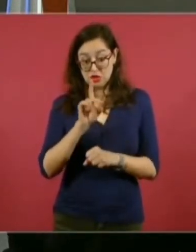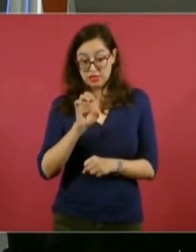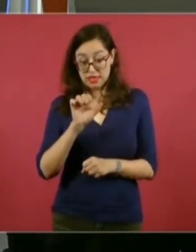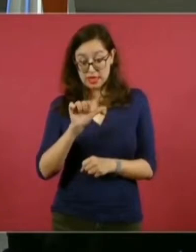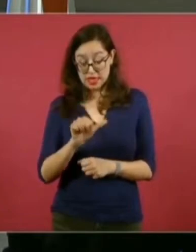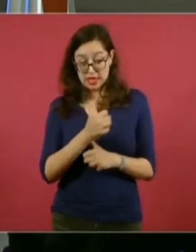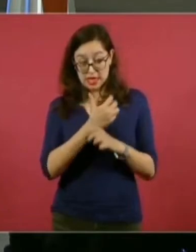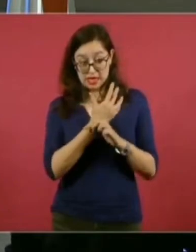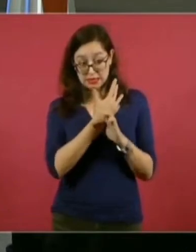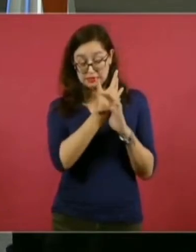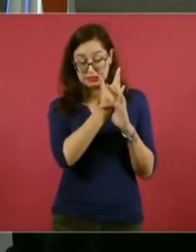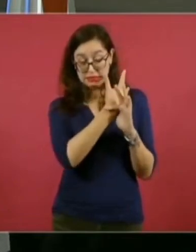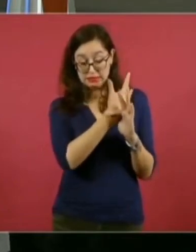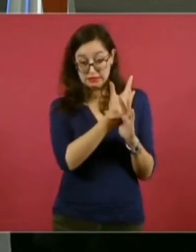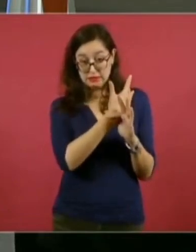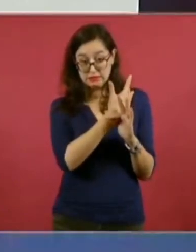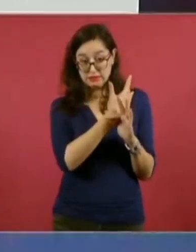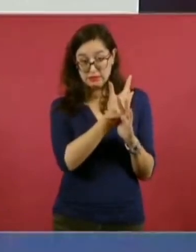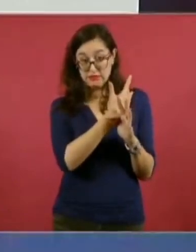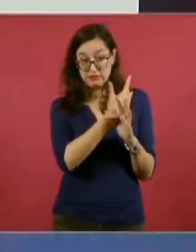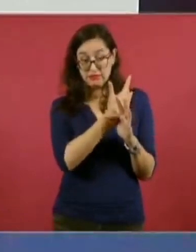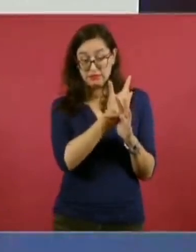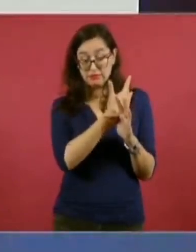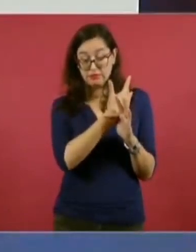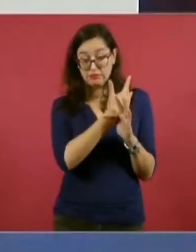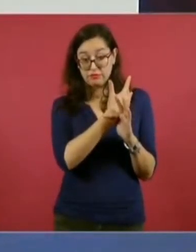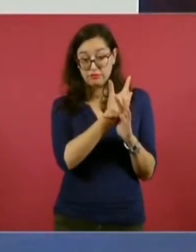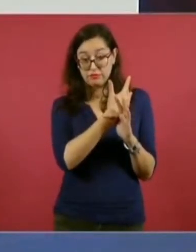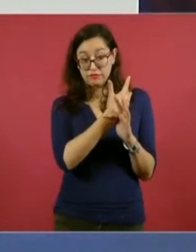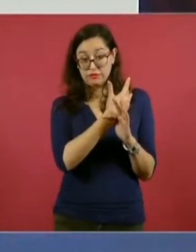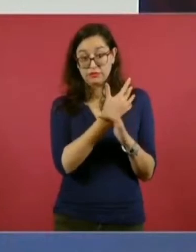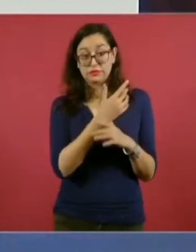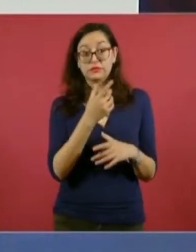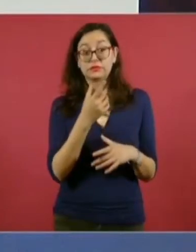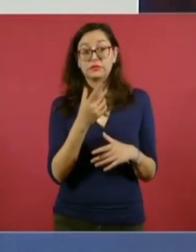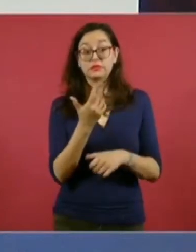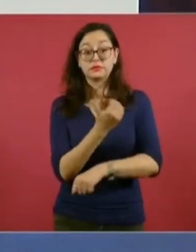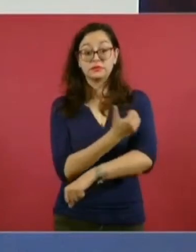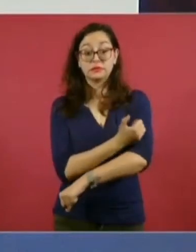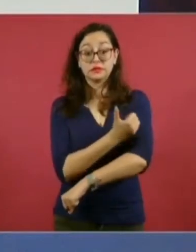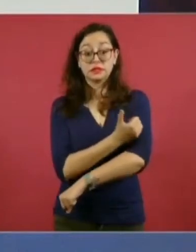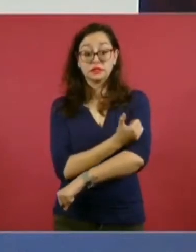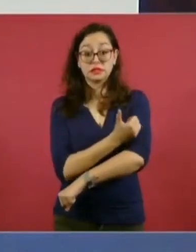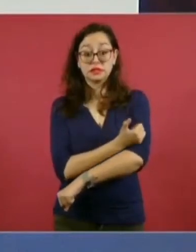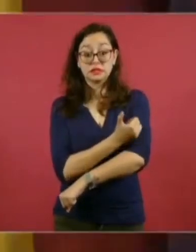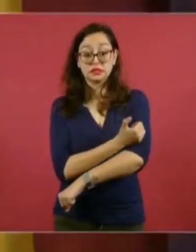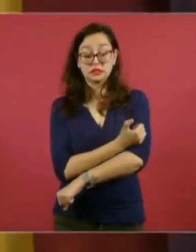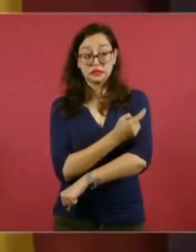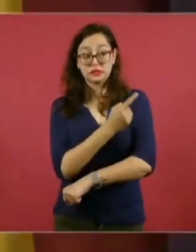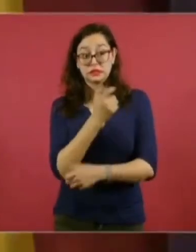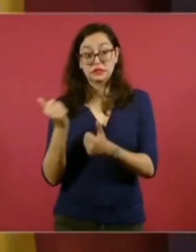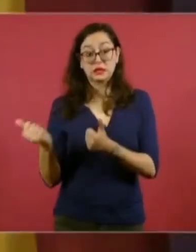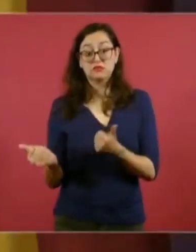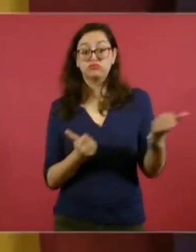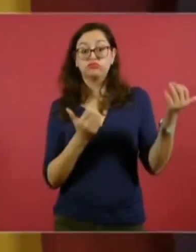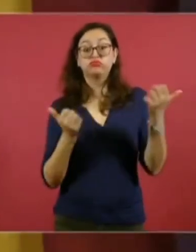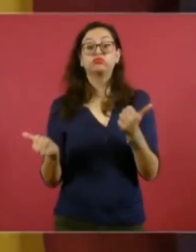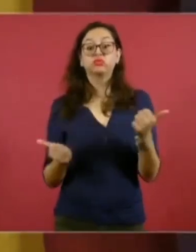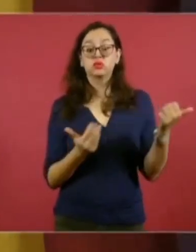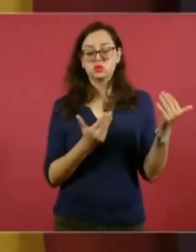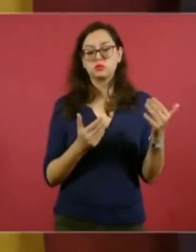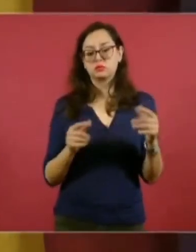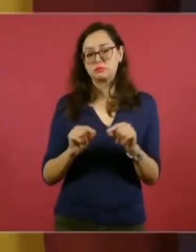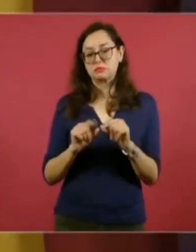afirma, dice la periodista, que la mayor parte de la heroína que se consume en Estados Unidos proviene